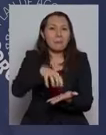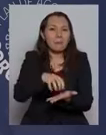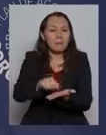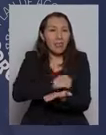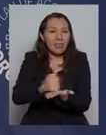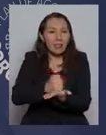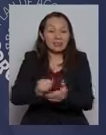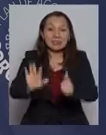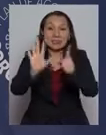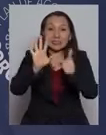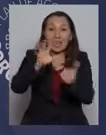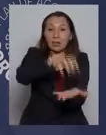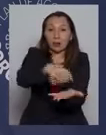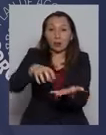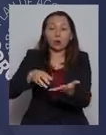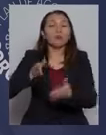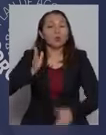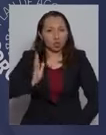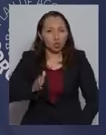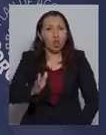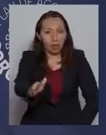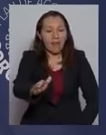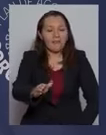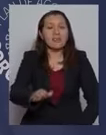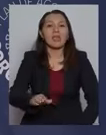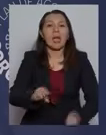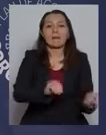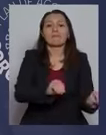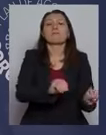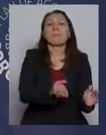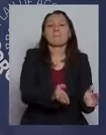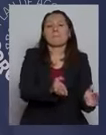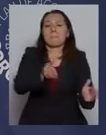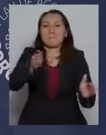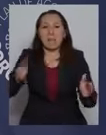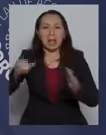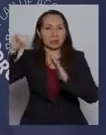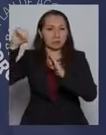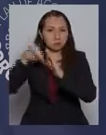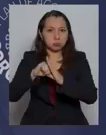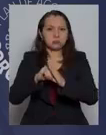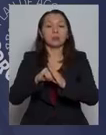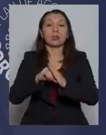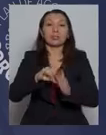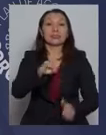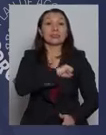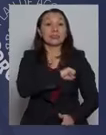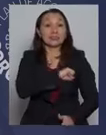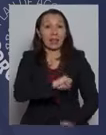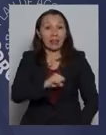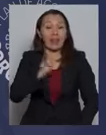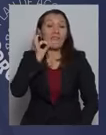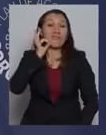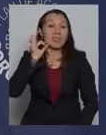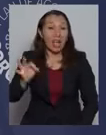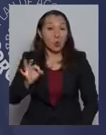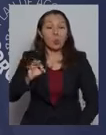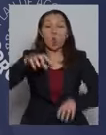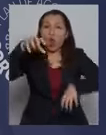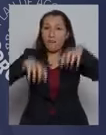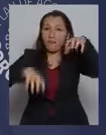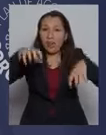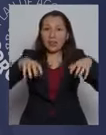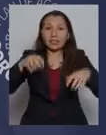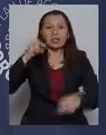las 6 comunas que se prolonga la cuarentena. Estas son Santiago, Vitacura, Lo